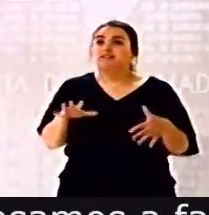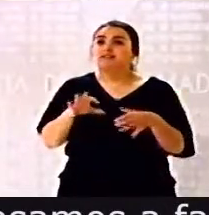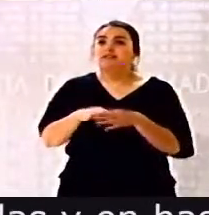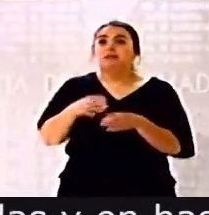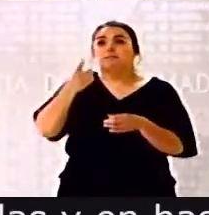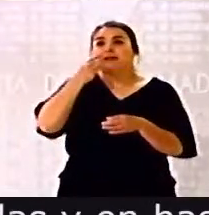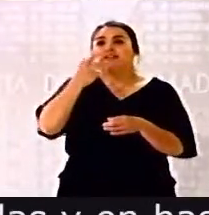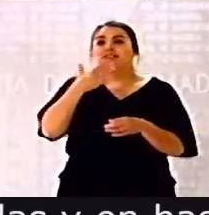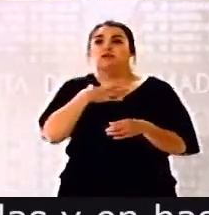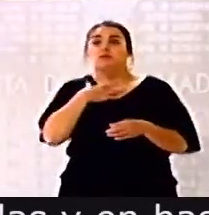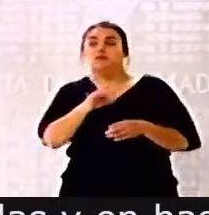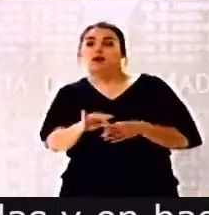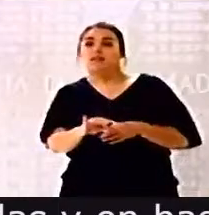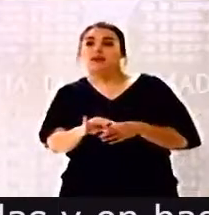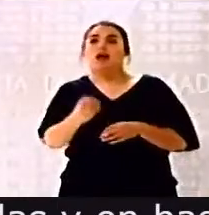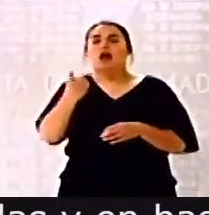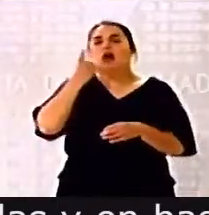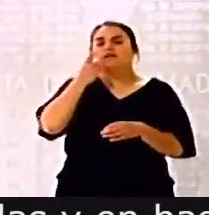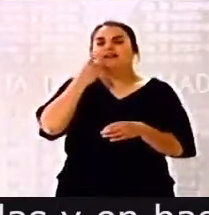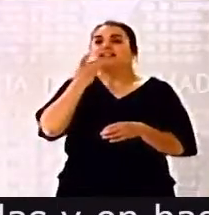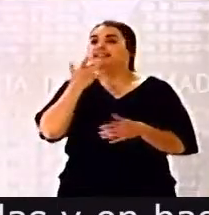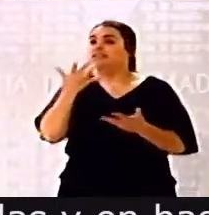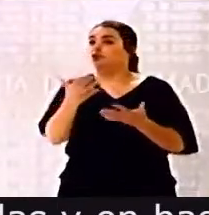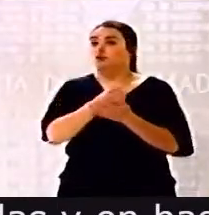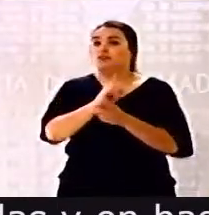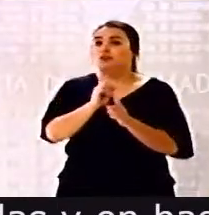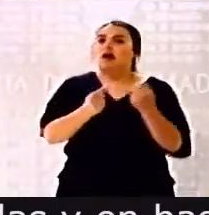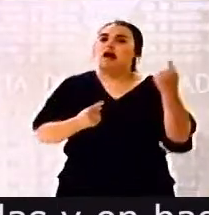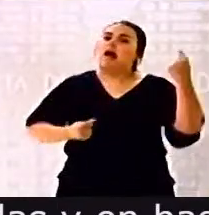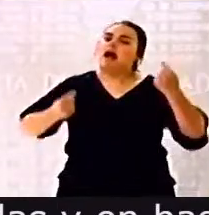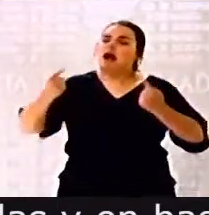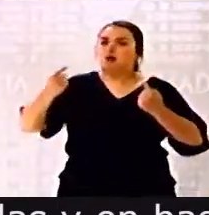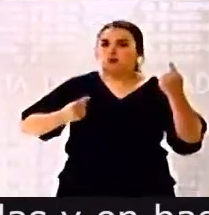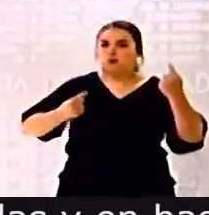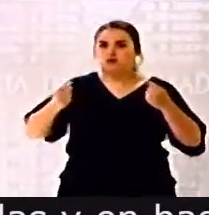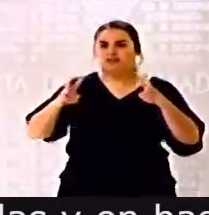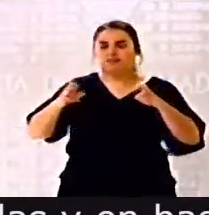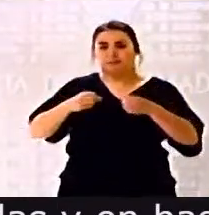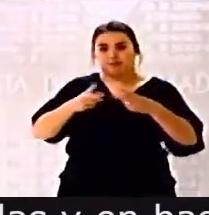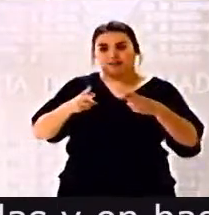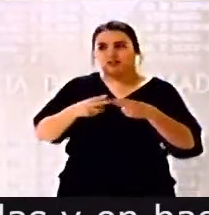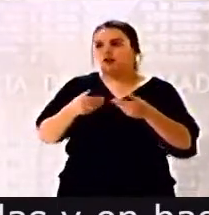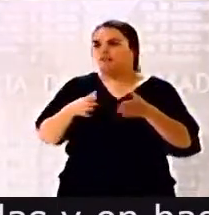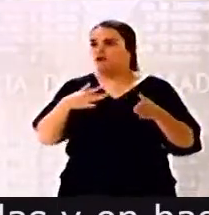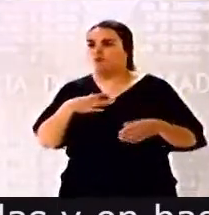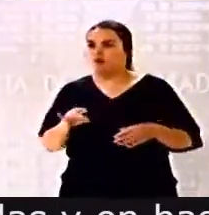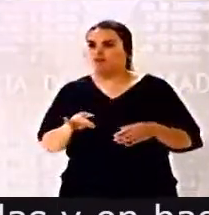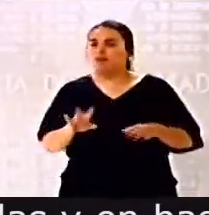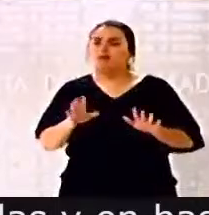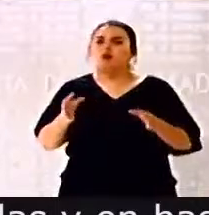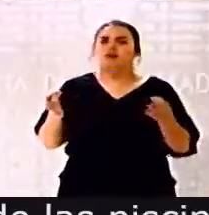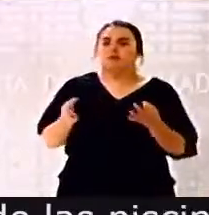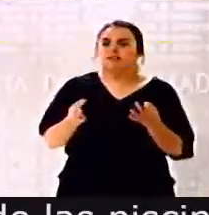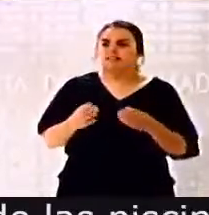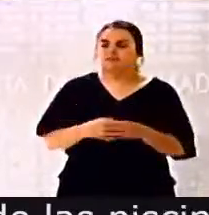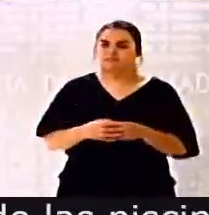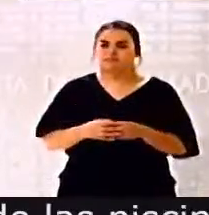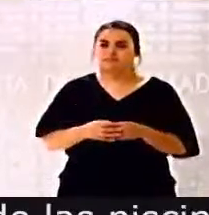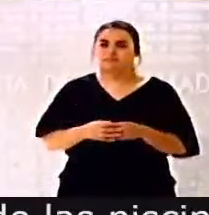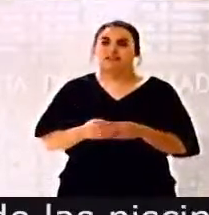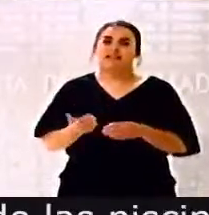es posible que, si no todas, pues algunas más de las piscinas se puedan abrir. Lo que no puede ser es que ya